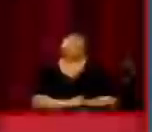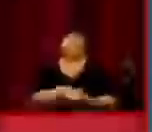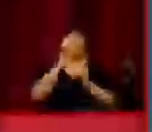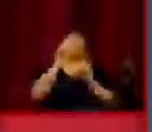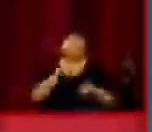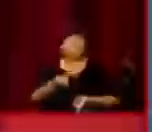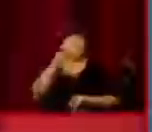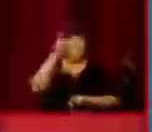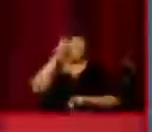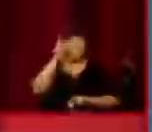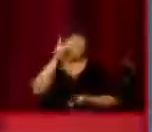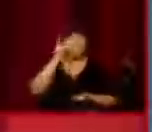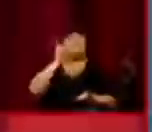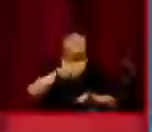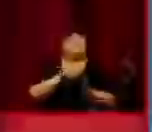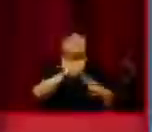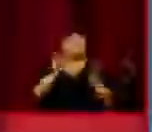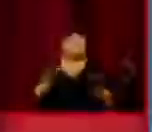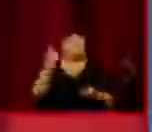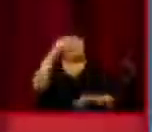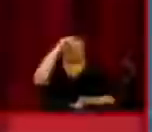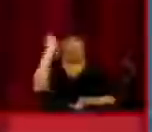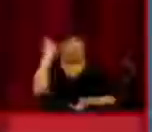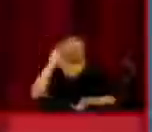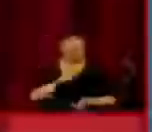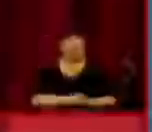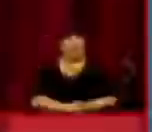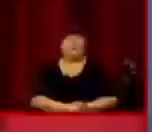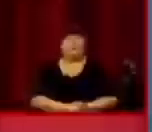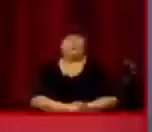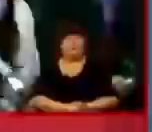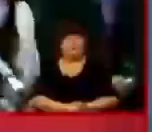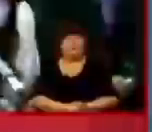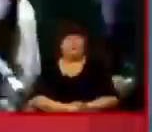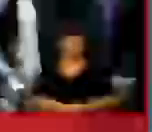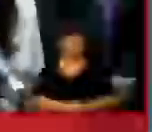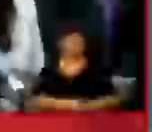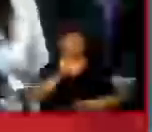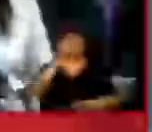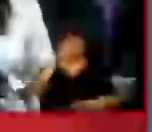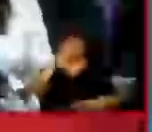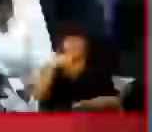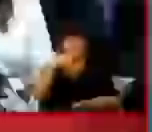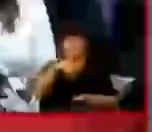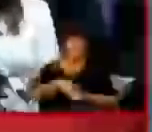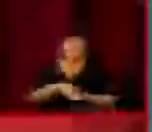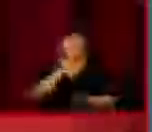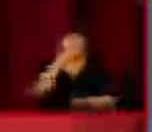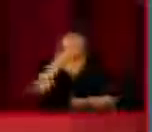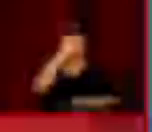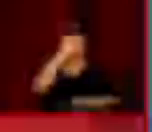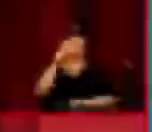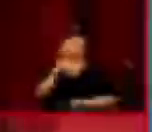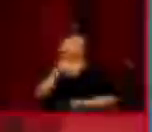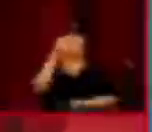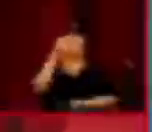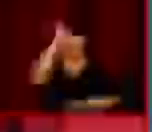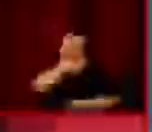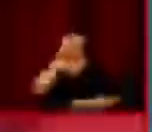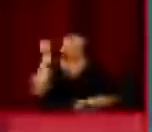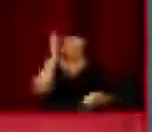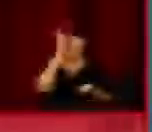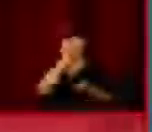si no lo hubiesen hecho antes el acuerdo, digamos, todos saben que un acuerdo con el fondo inexorablemente supone costos sociales y también